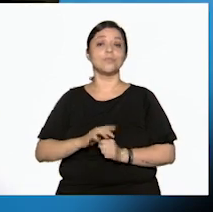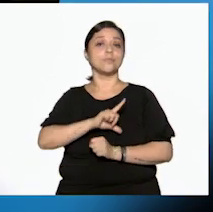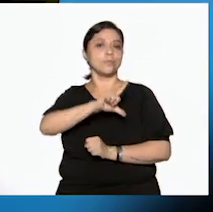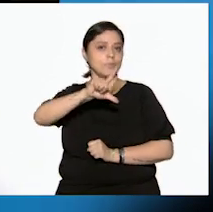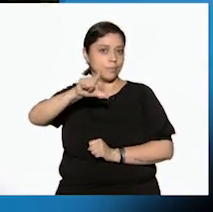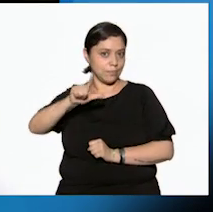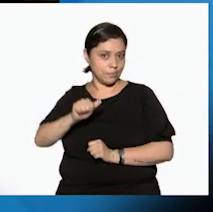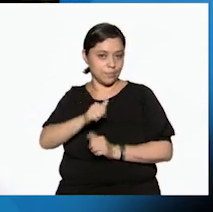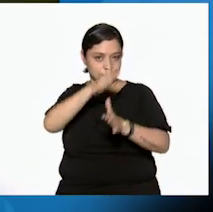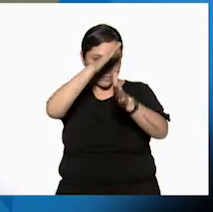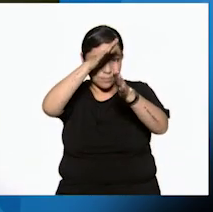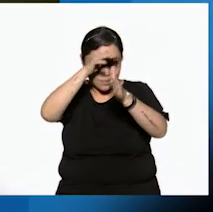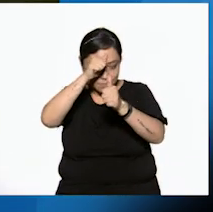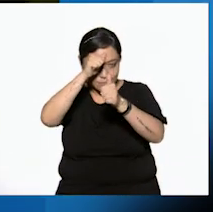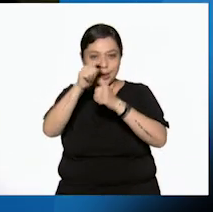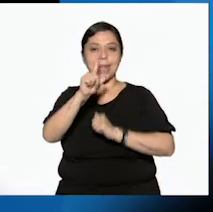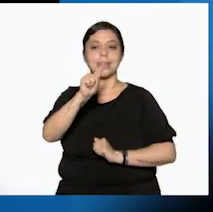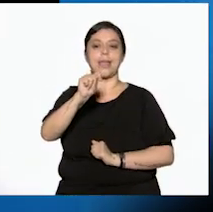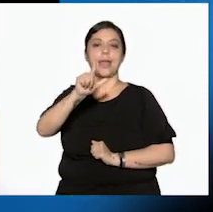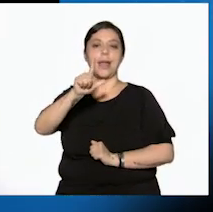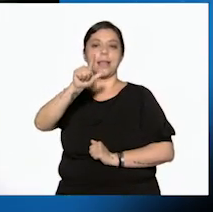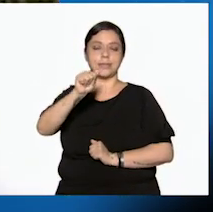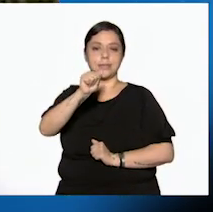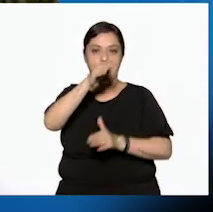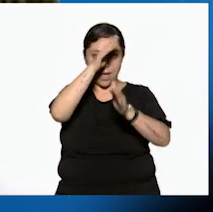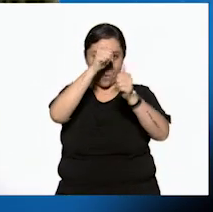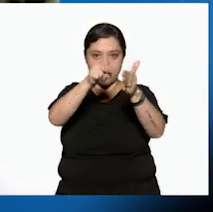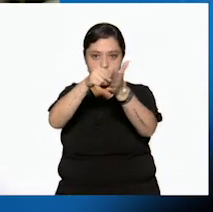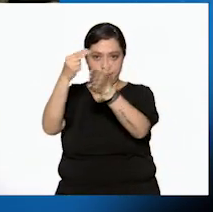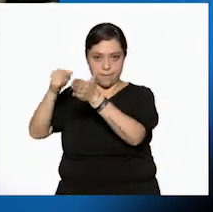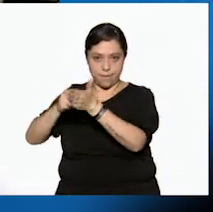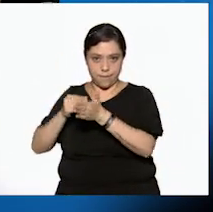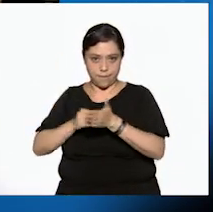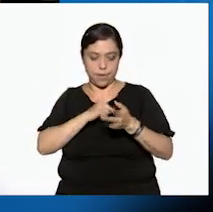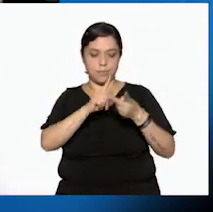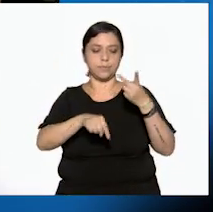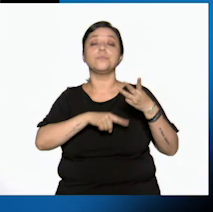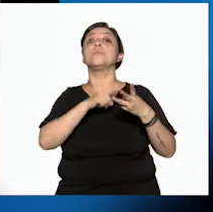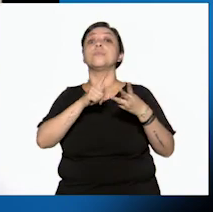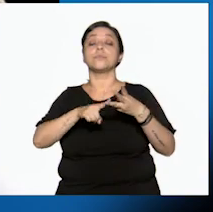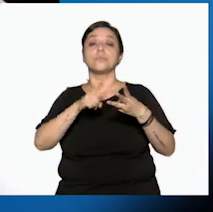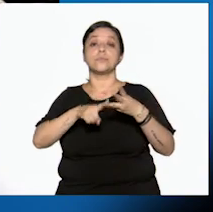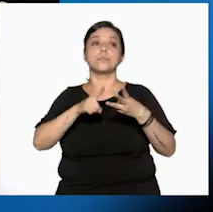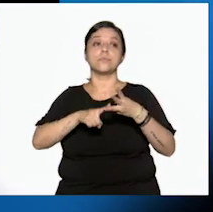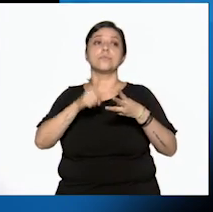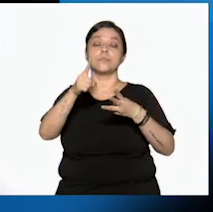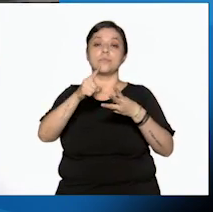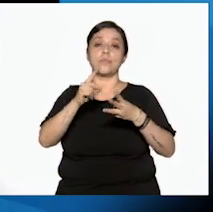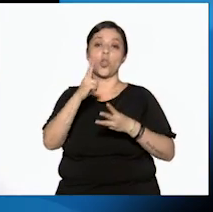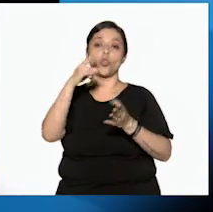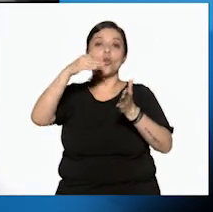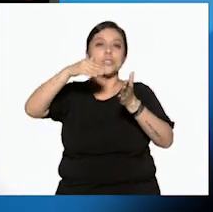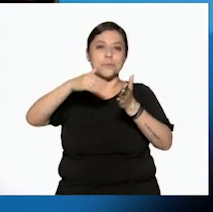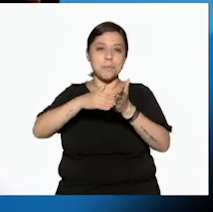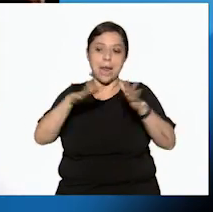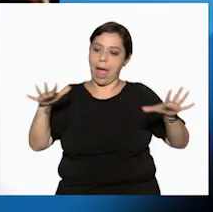siguieron la firma del Tratado de Libre Comercio. La alternancia en el poder el año 2000.